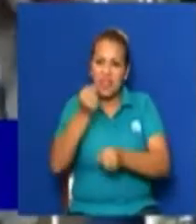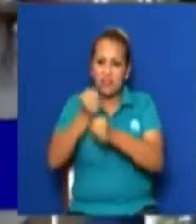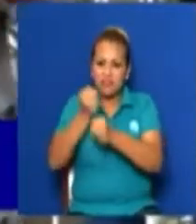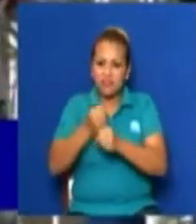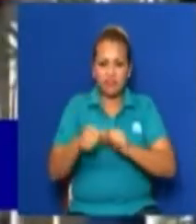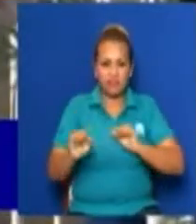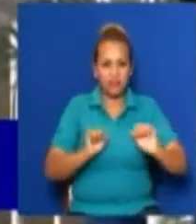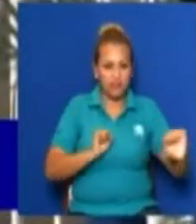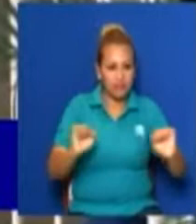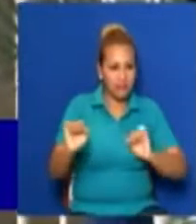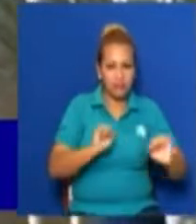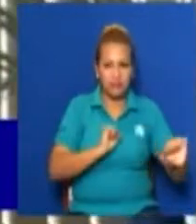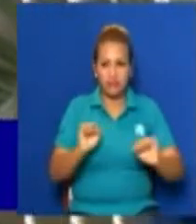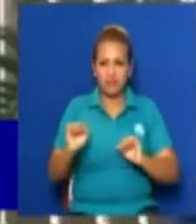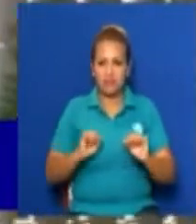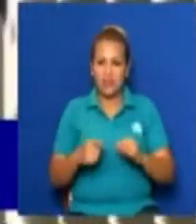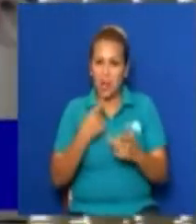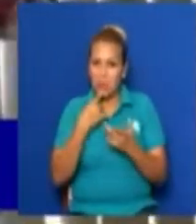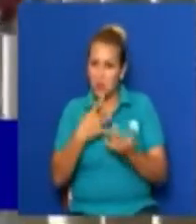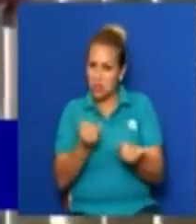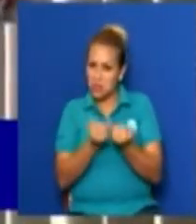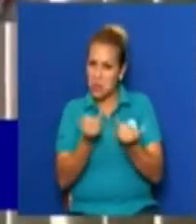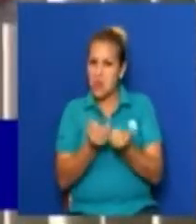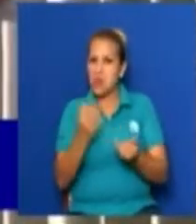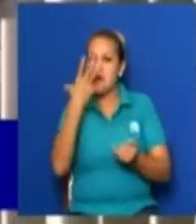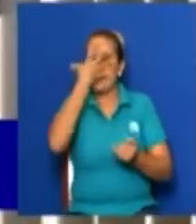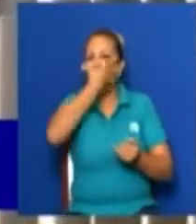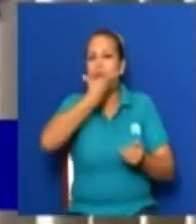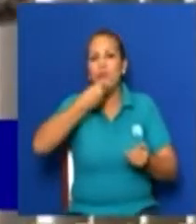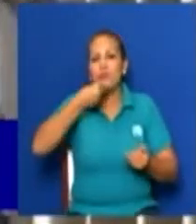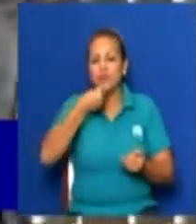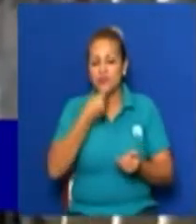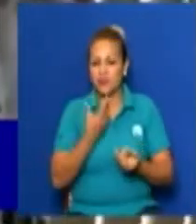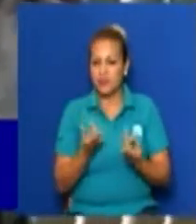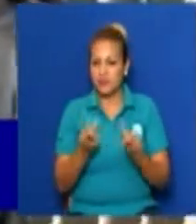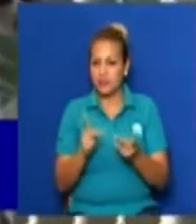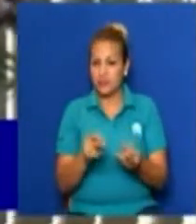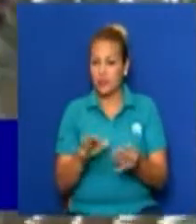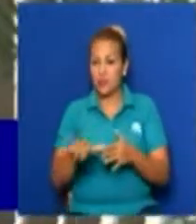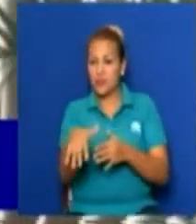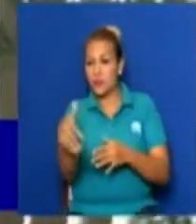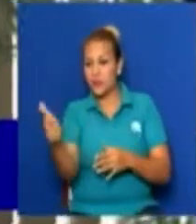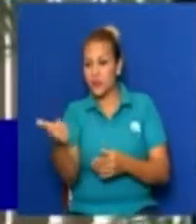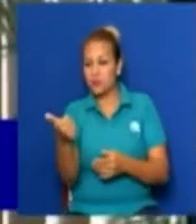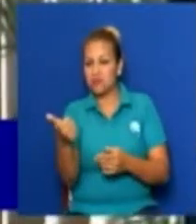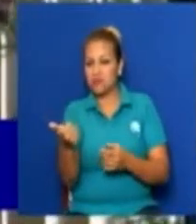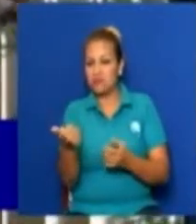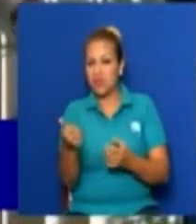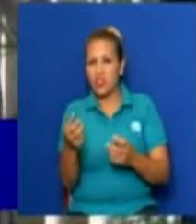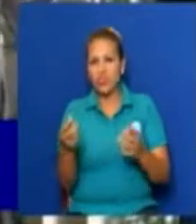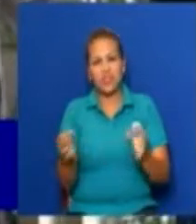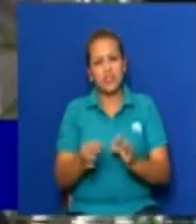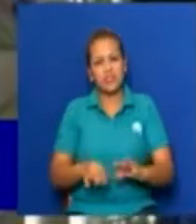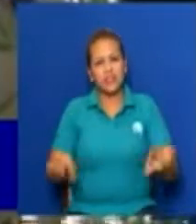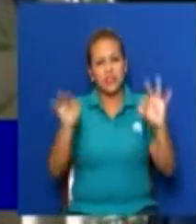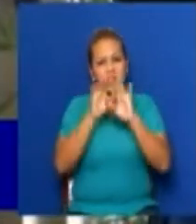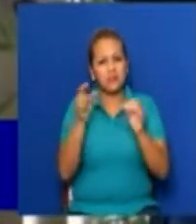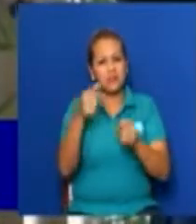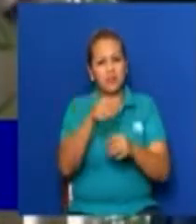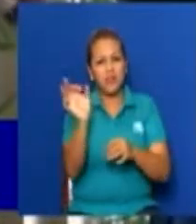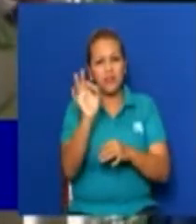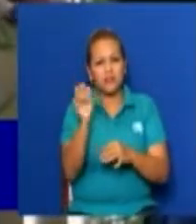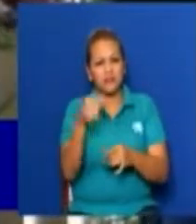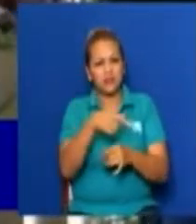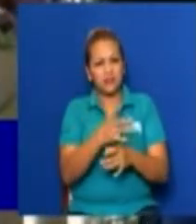más bonita. Otro aspecto de discriminación importante y que